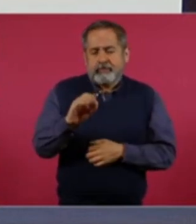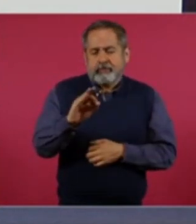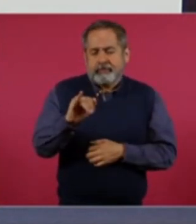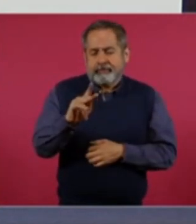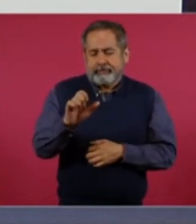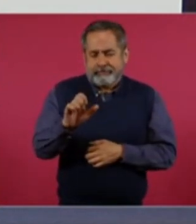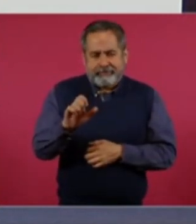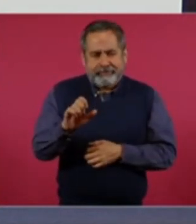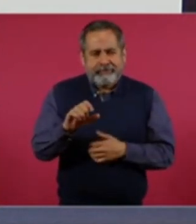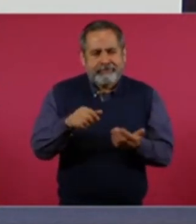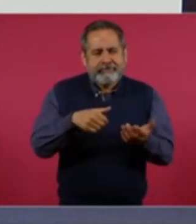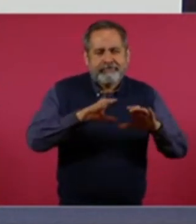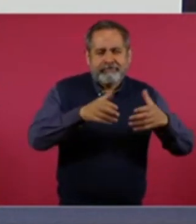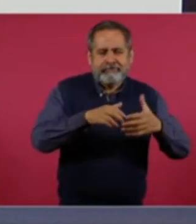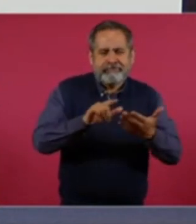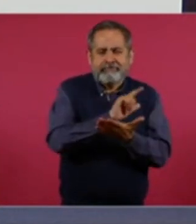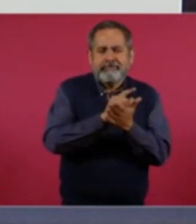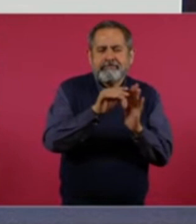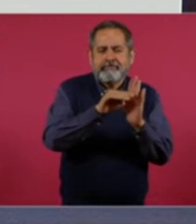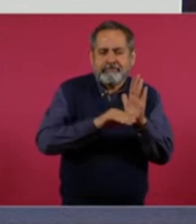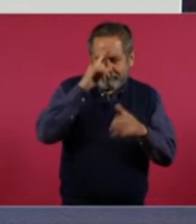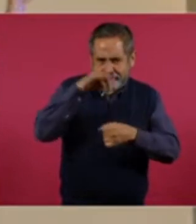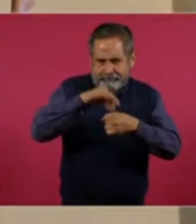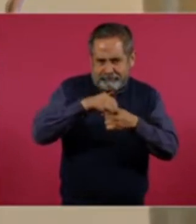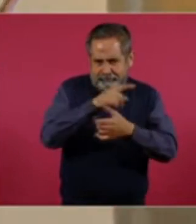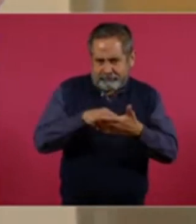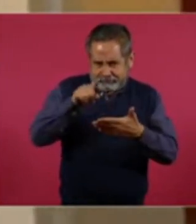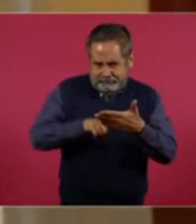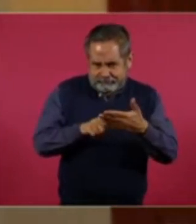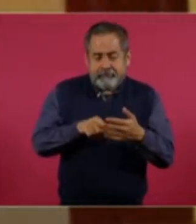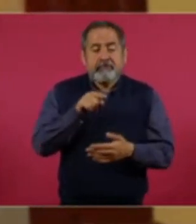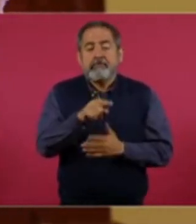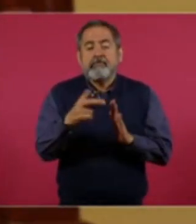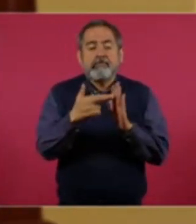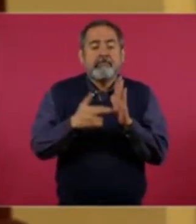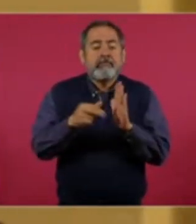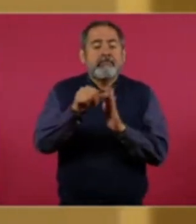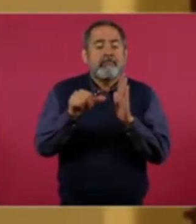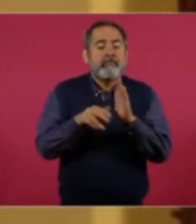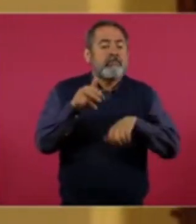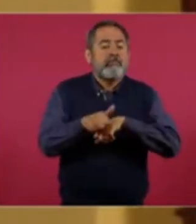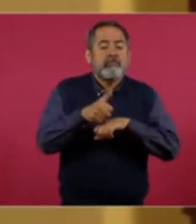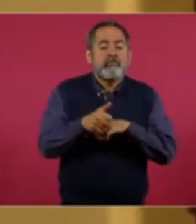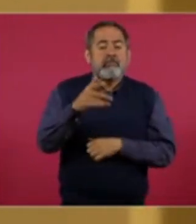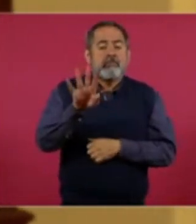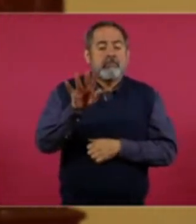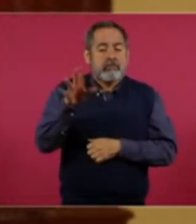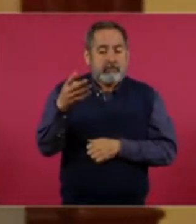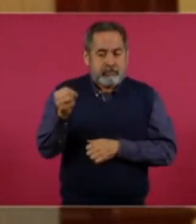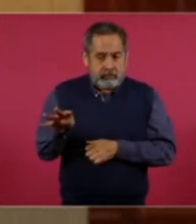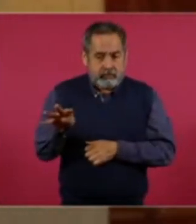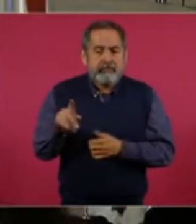Federal de Instituciones y Procedimientos Electorales, una regla específica en el artículo 59A. Y